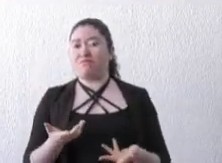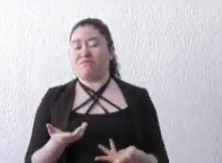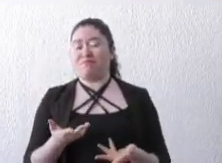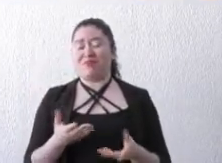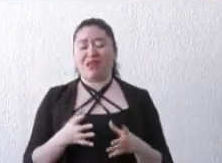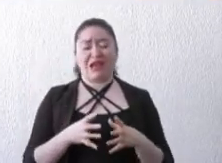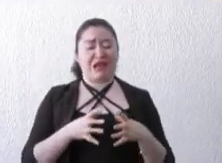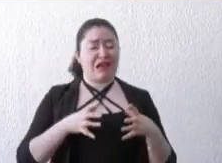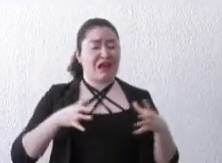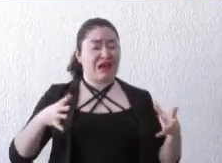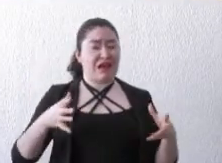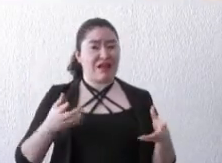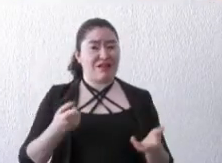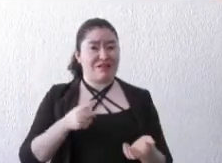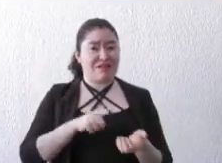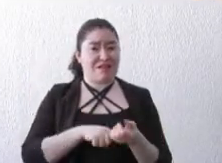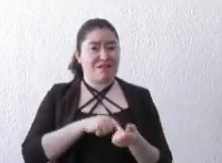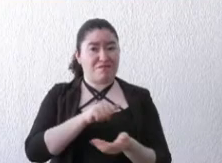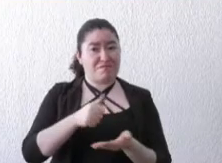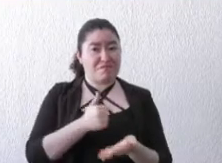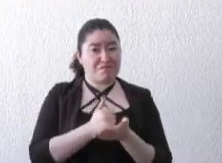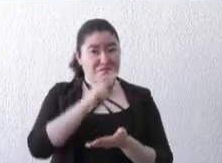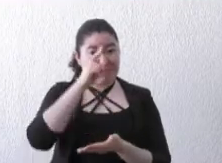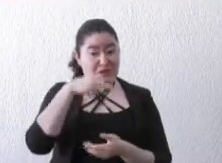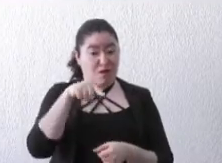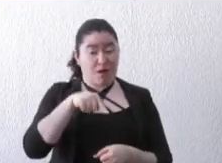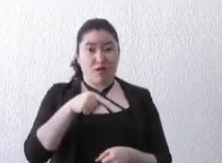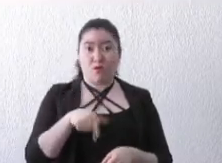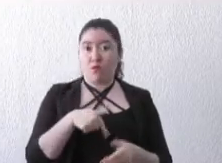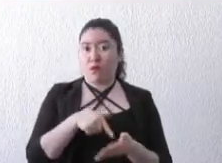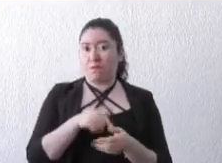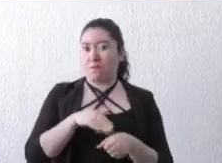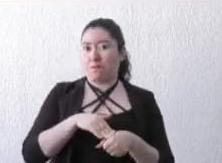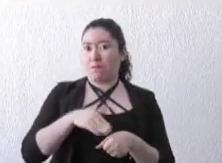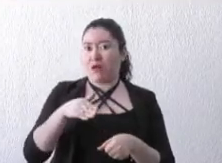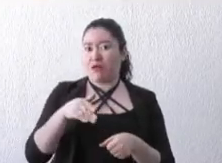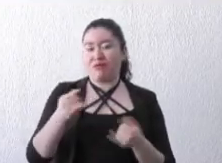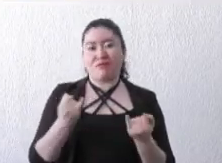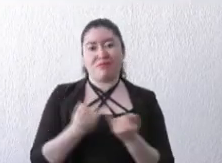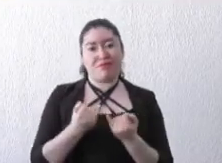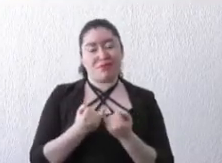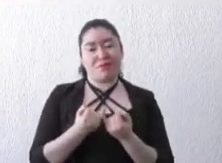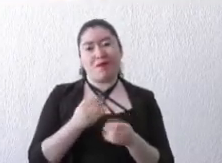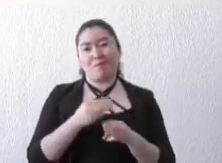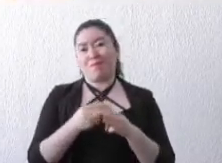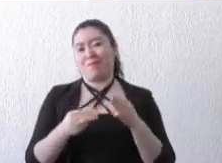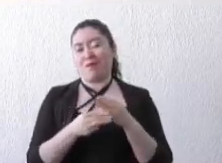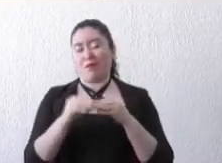más grandes que existen en la Ciudad de México y mejor equipados.